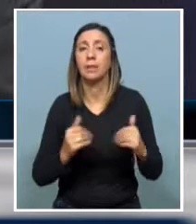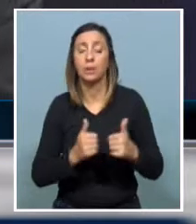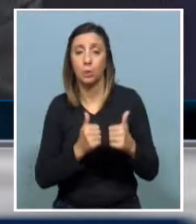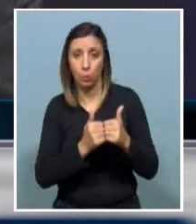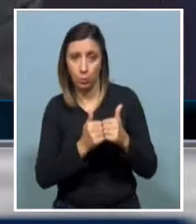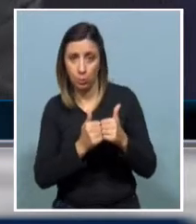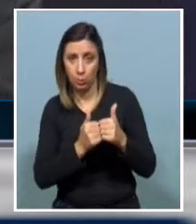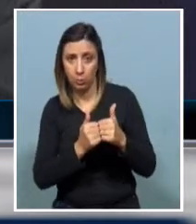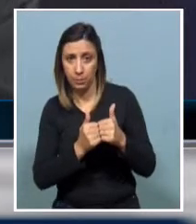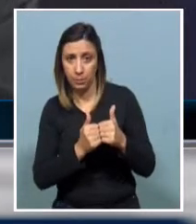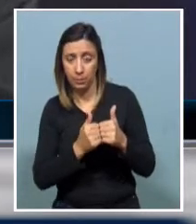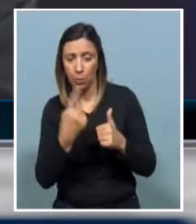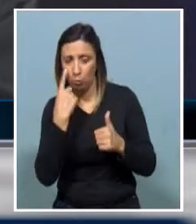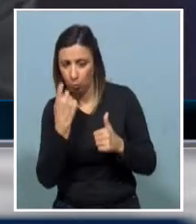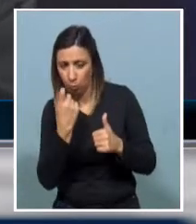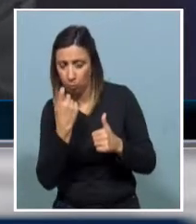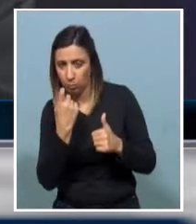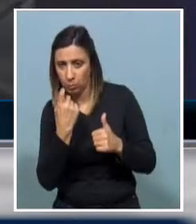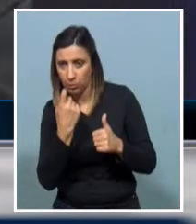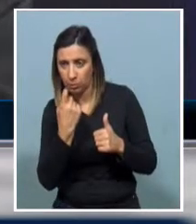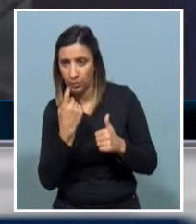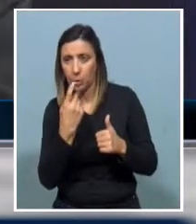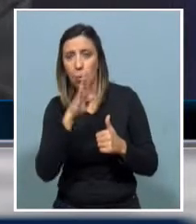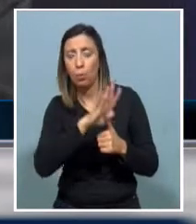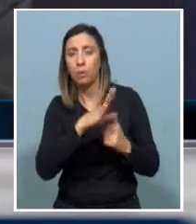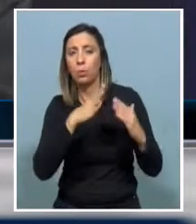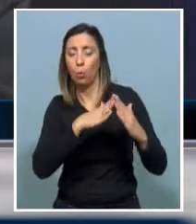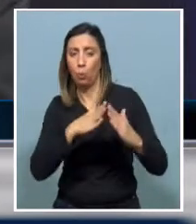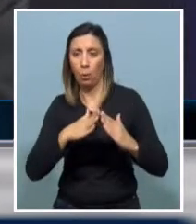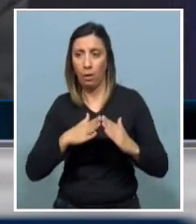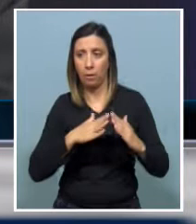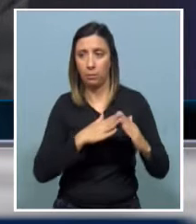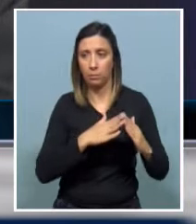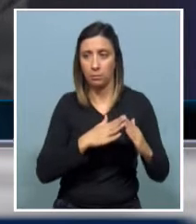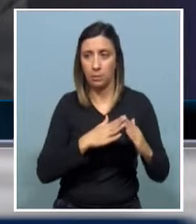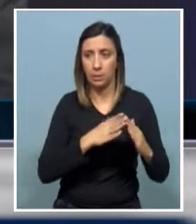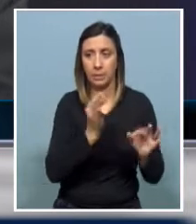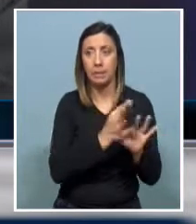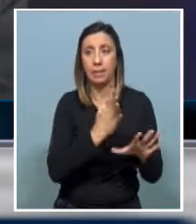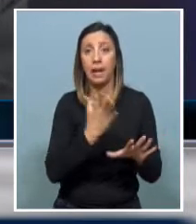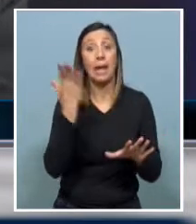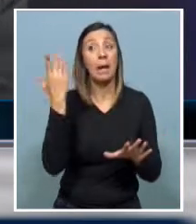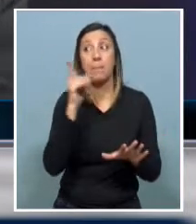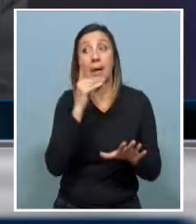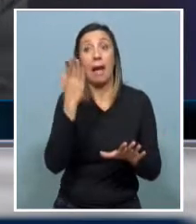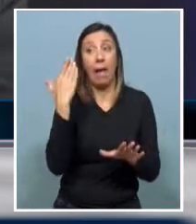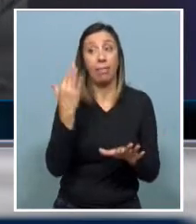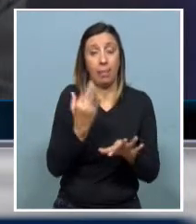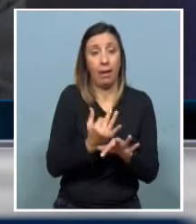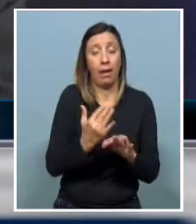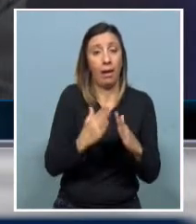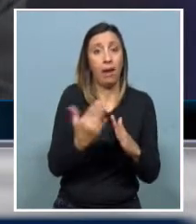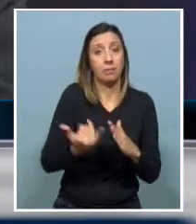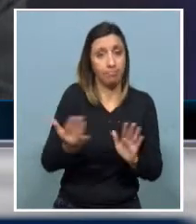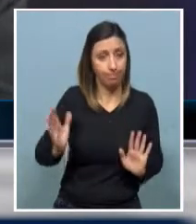vivienda. Hemos detectado un número de 4 viviendas que son profesionales que ya tendrían una unidad